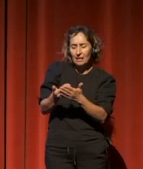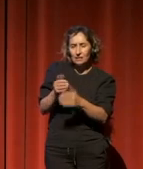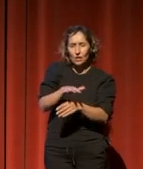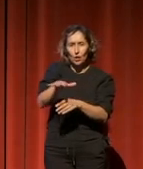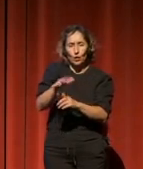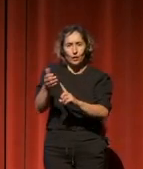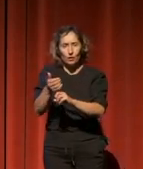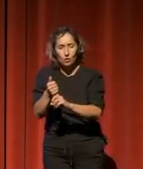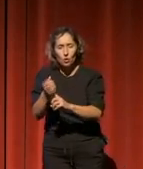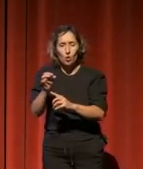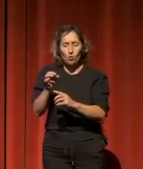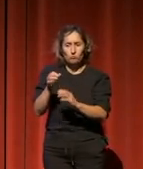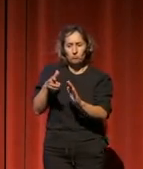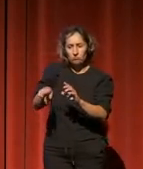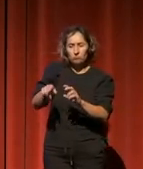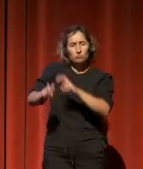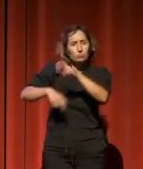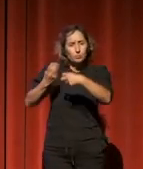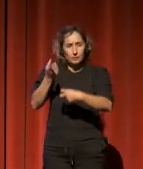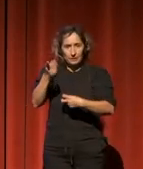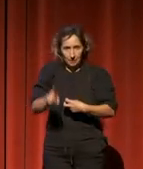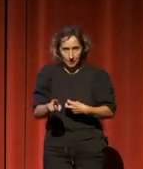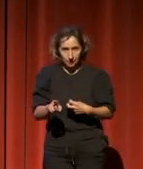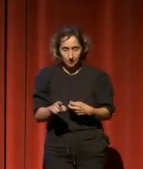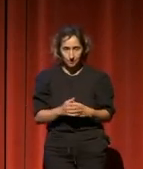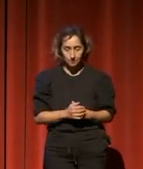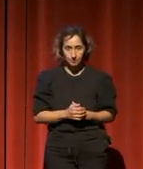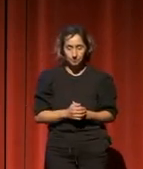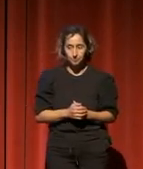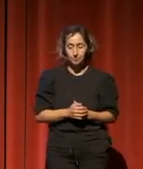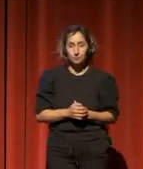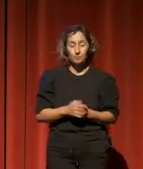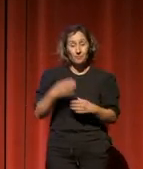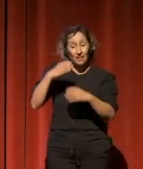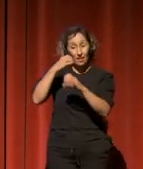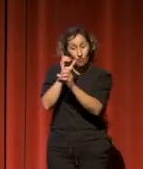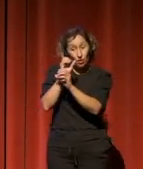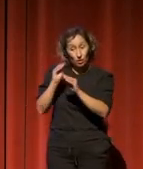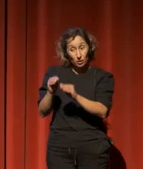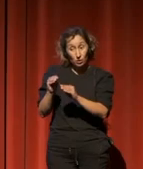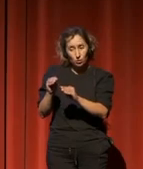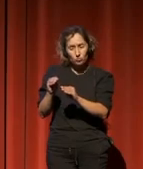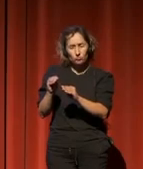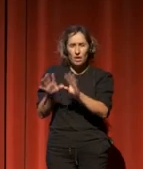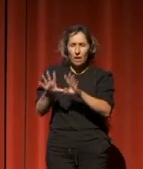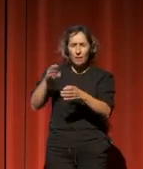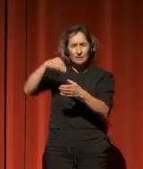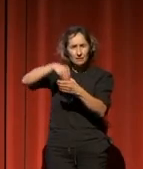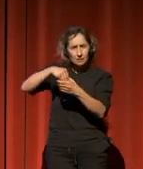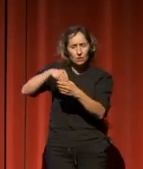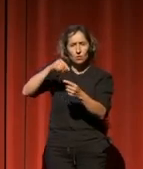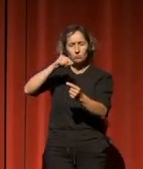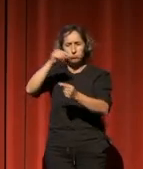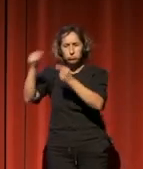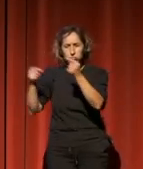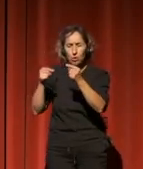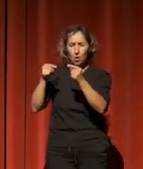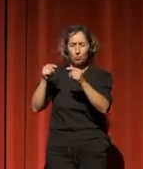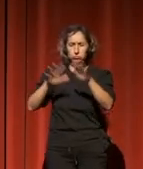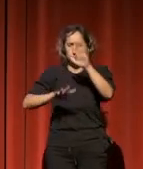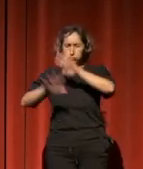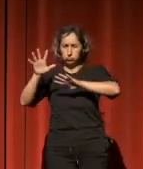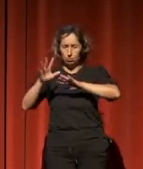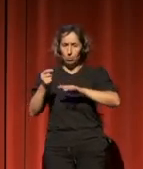su enfoque también ocurre a veces un poco este este este dilema o o estas